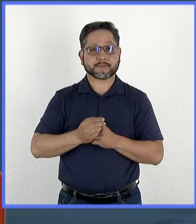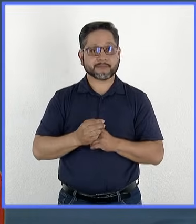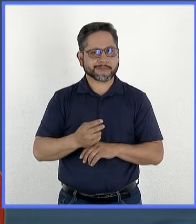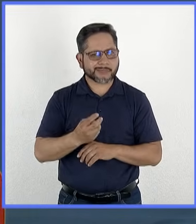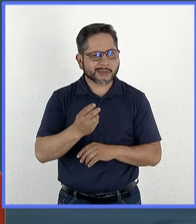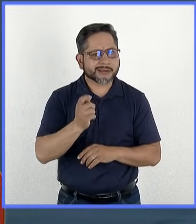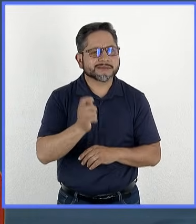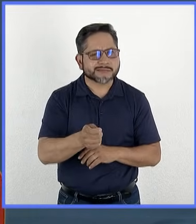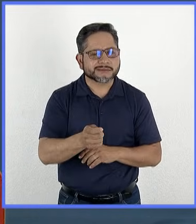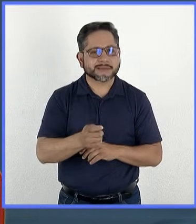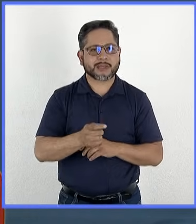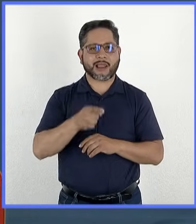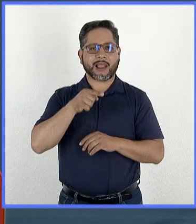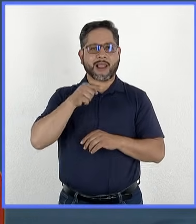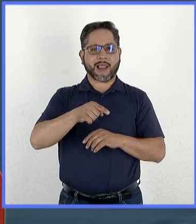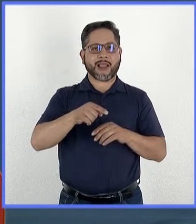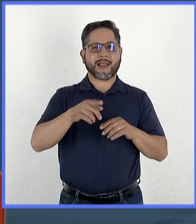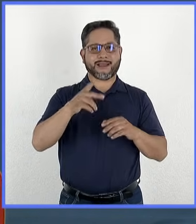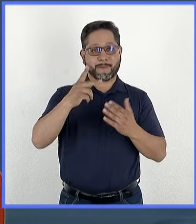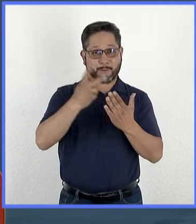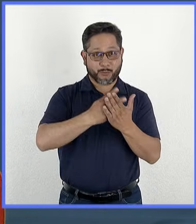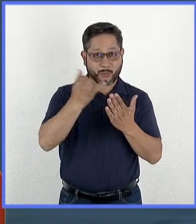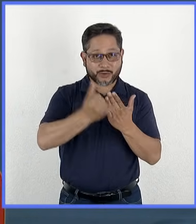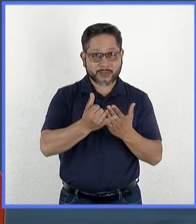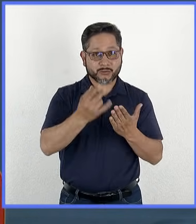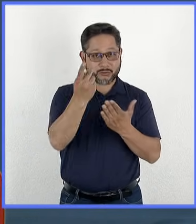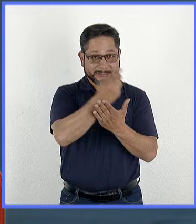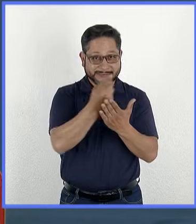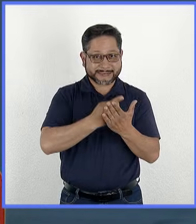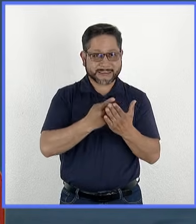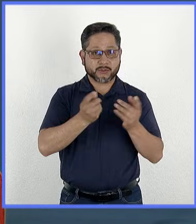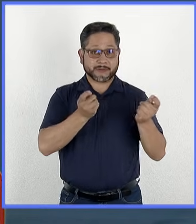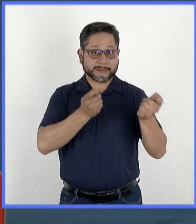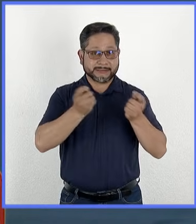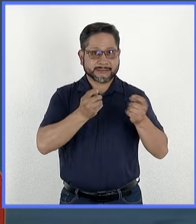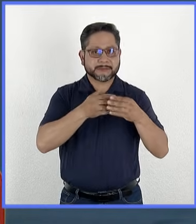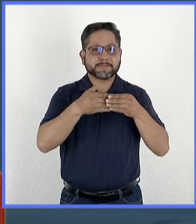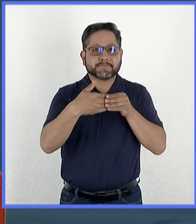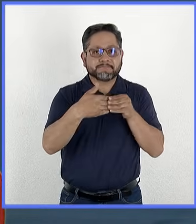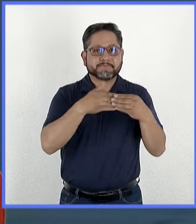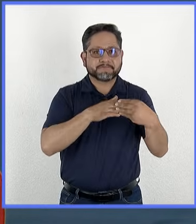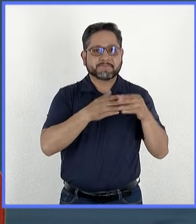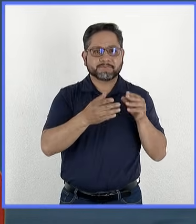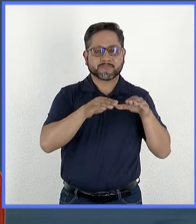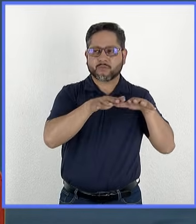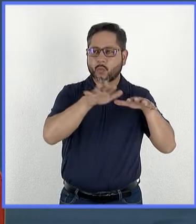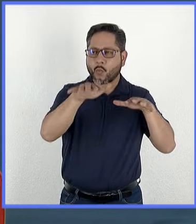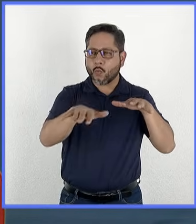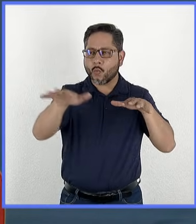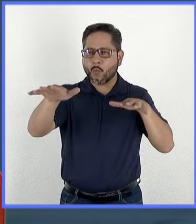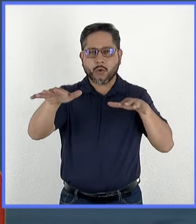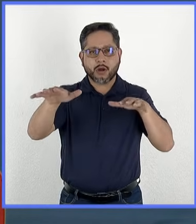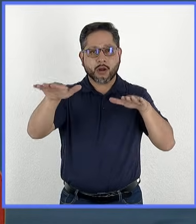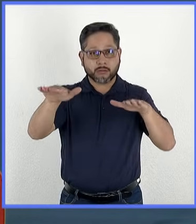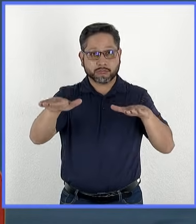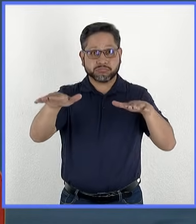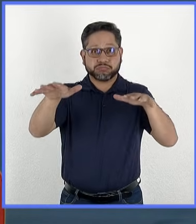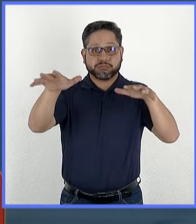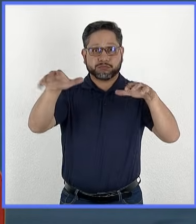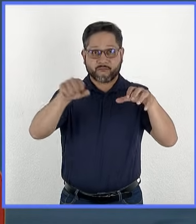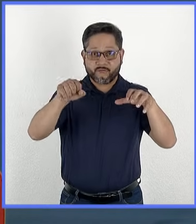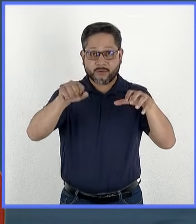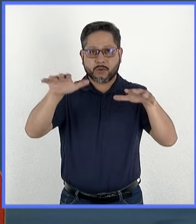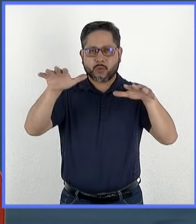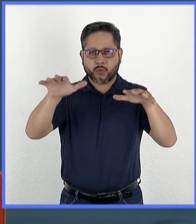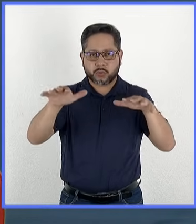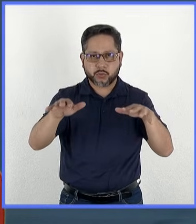obliga a que el diseño permita tener una operación flexible bajo una condicionante muy